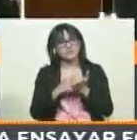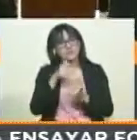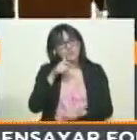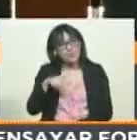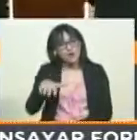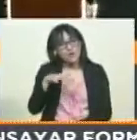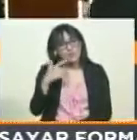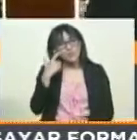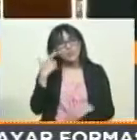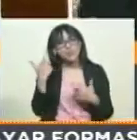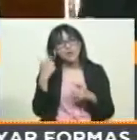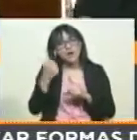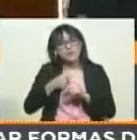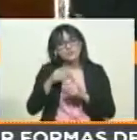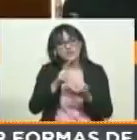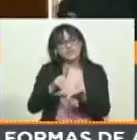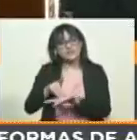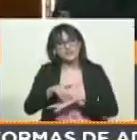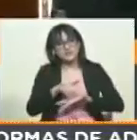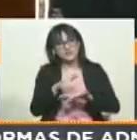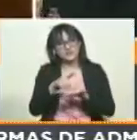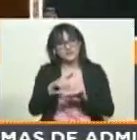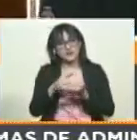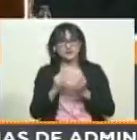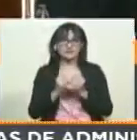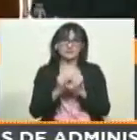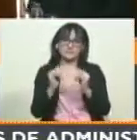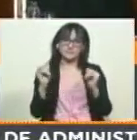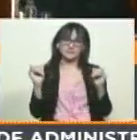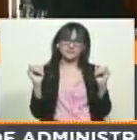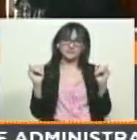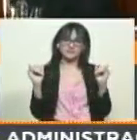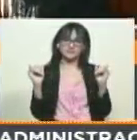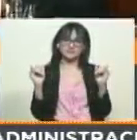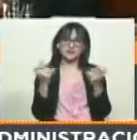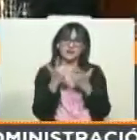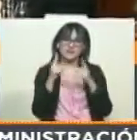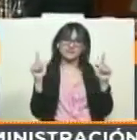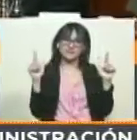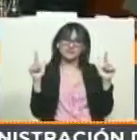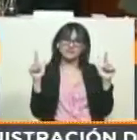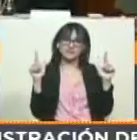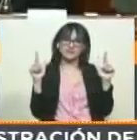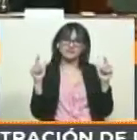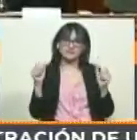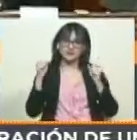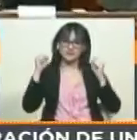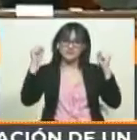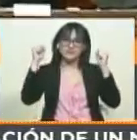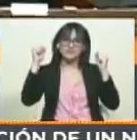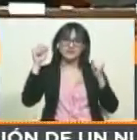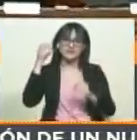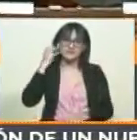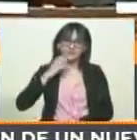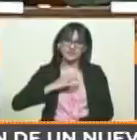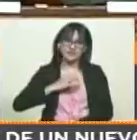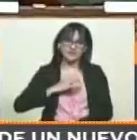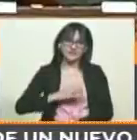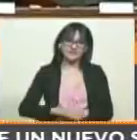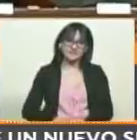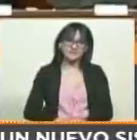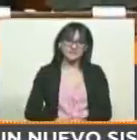buscan y luchan por su dignidad, por su independencia y por su libertad. ¡Que viva el comandante Fidel